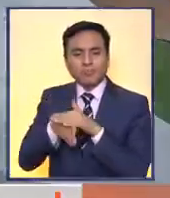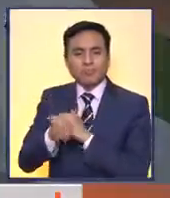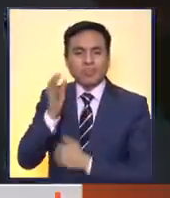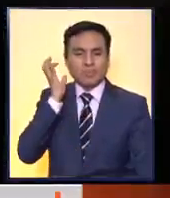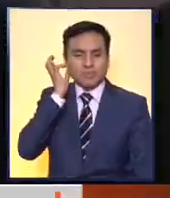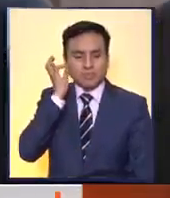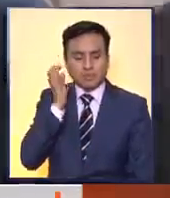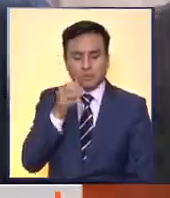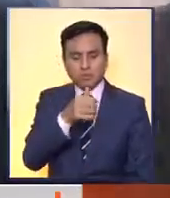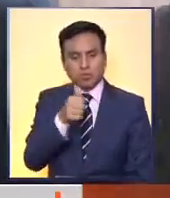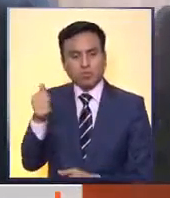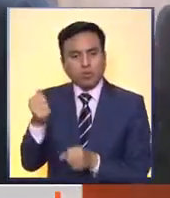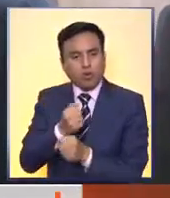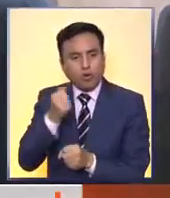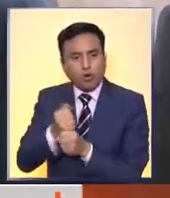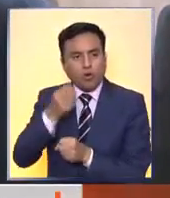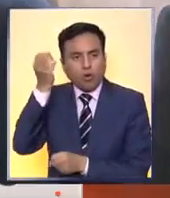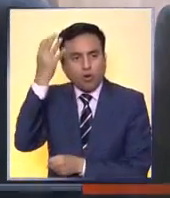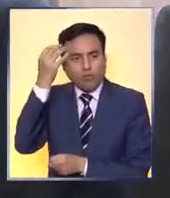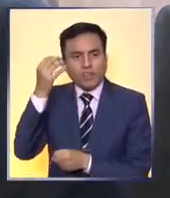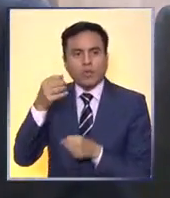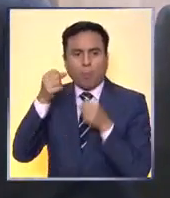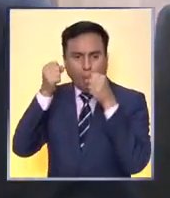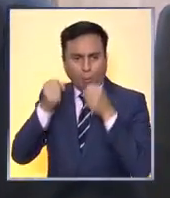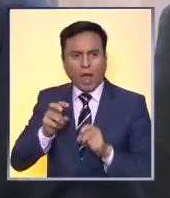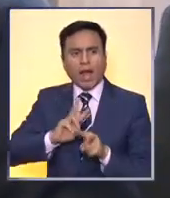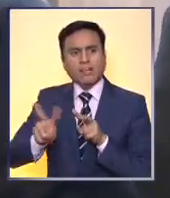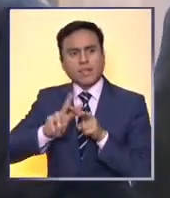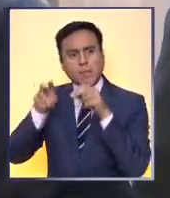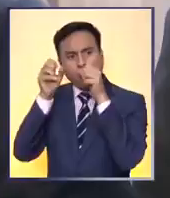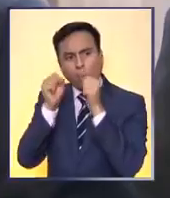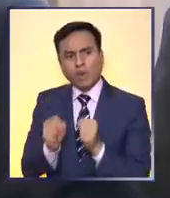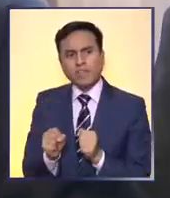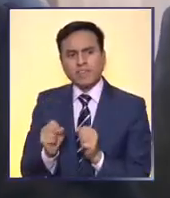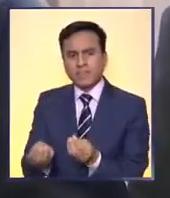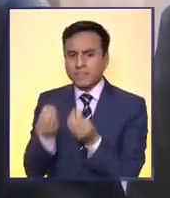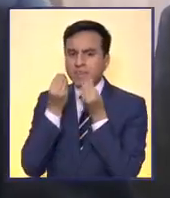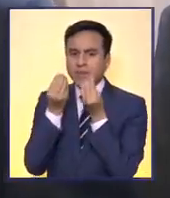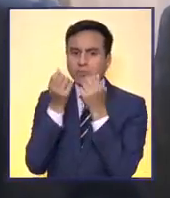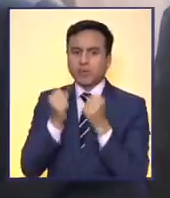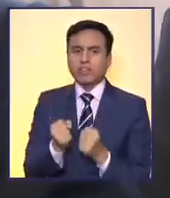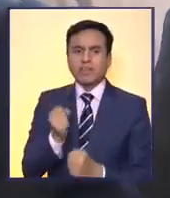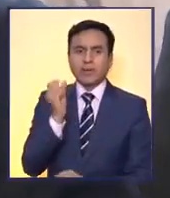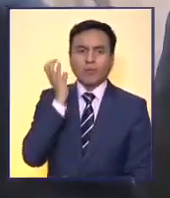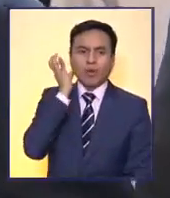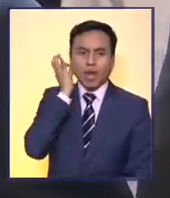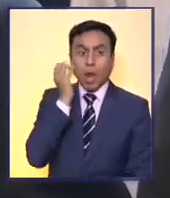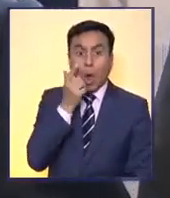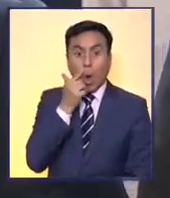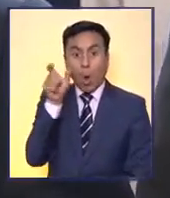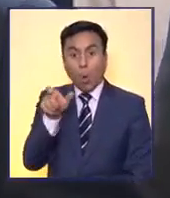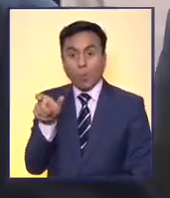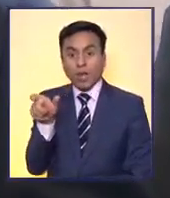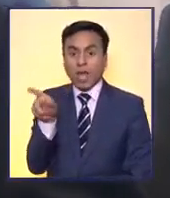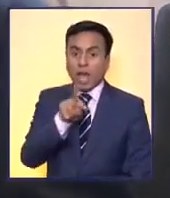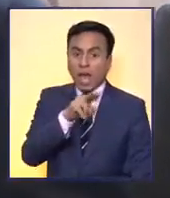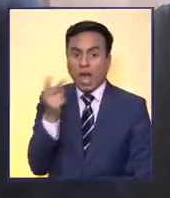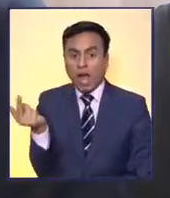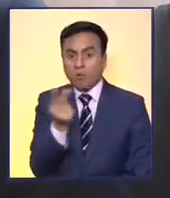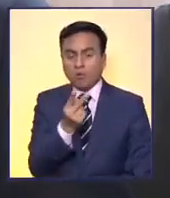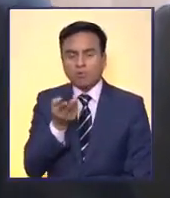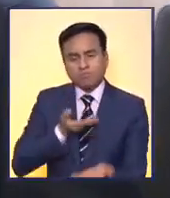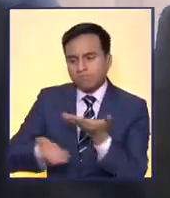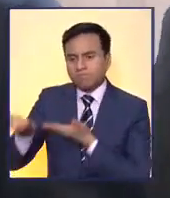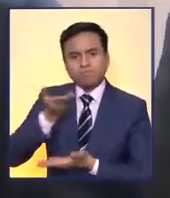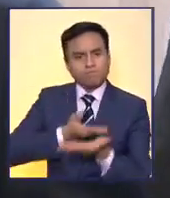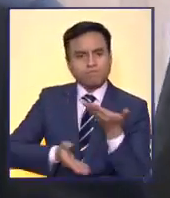los oficios, todos pueden ser realizados igual de bien por una mujer, por un hombre, por ambos,